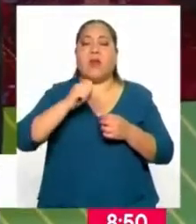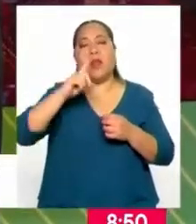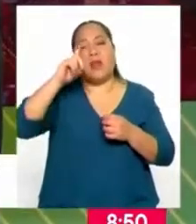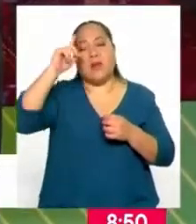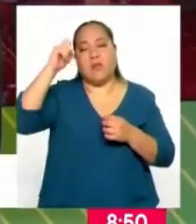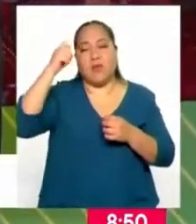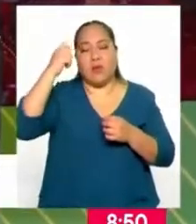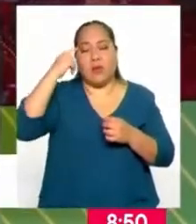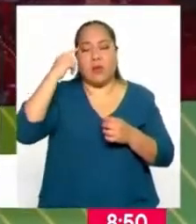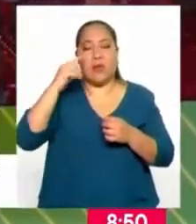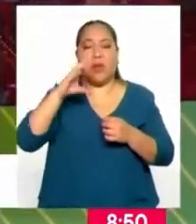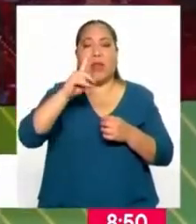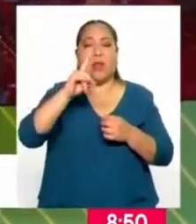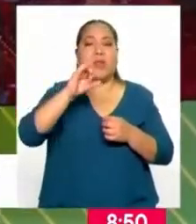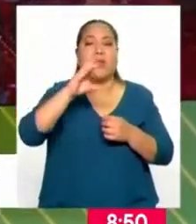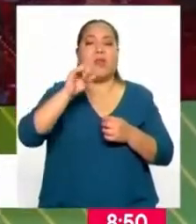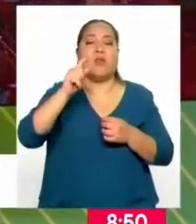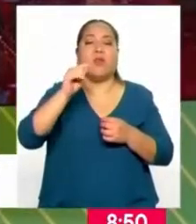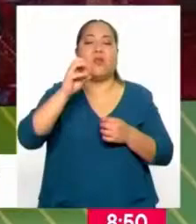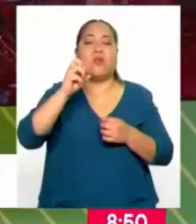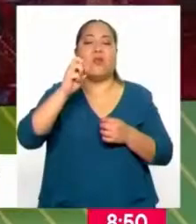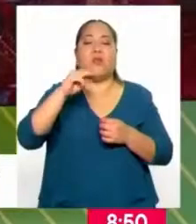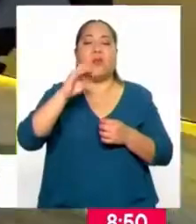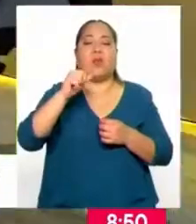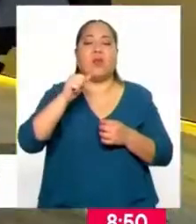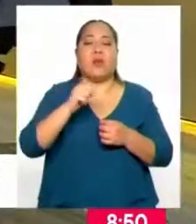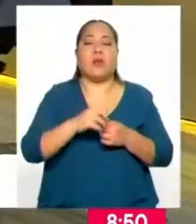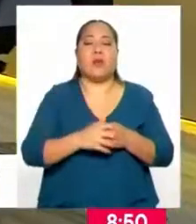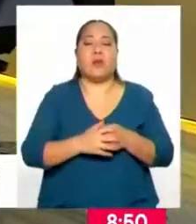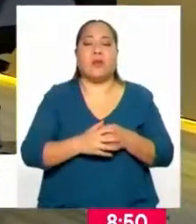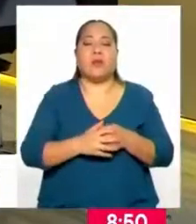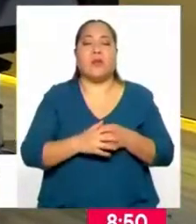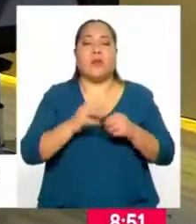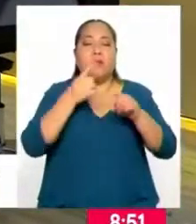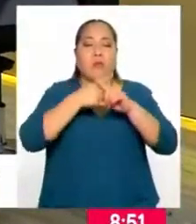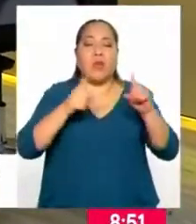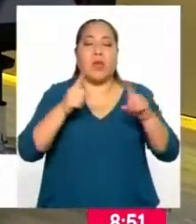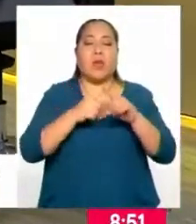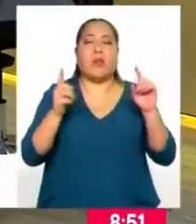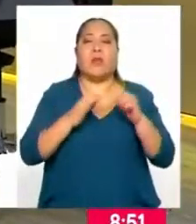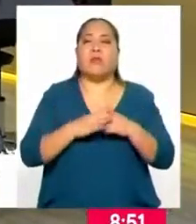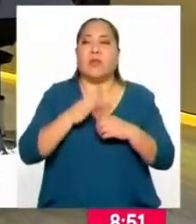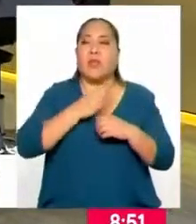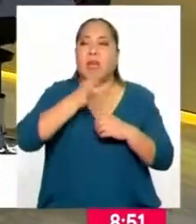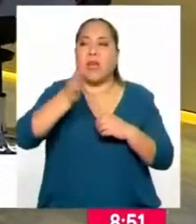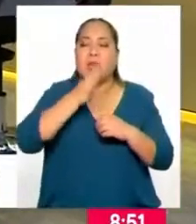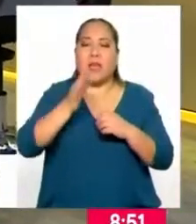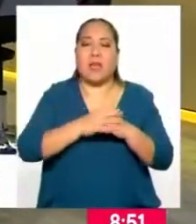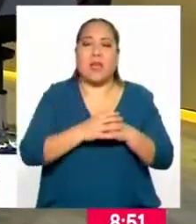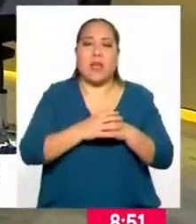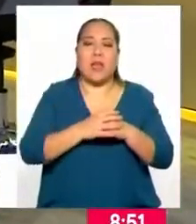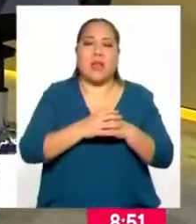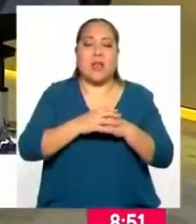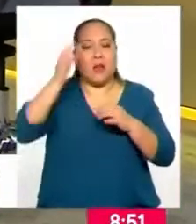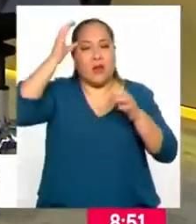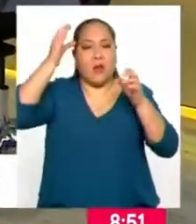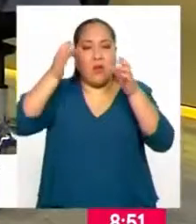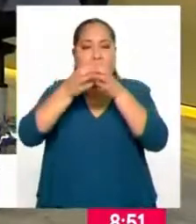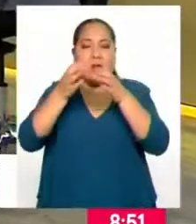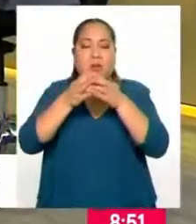Esa dicotomía es inadmisible. Ahora, sin embargo, la obligación de concurrir al Congreso